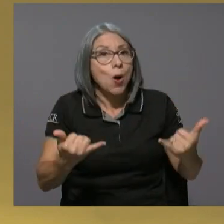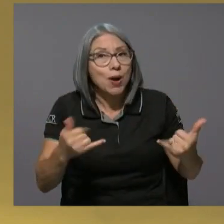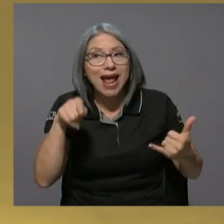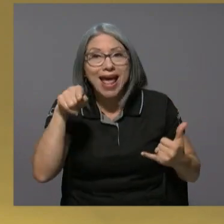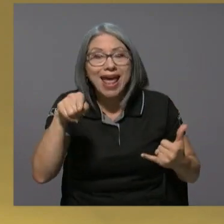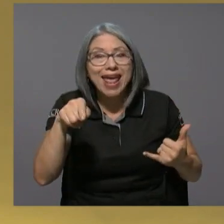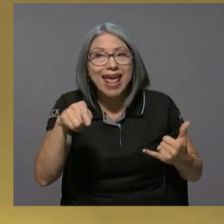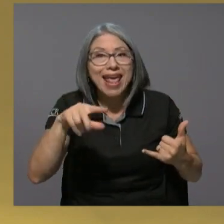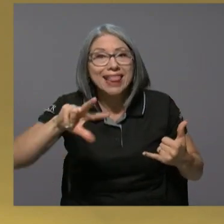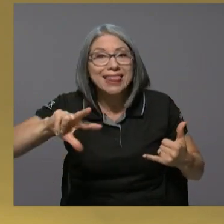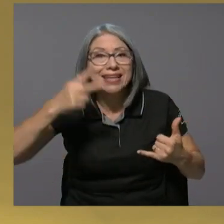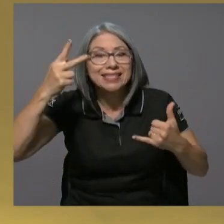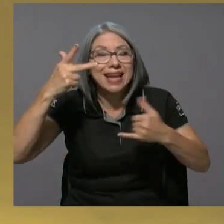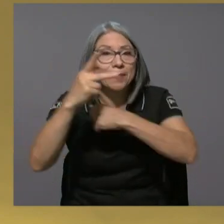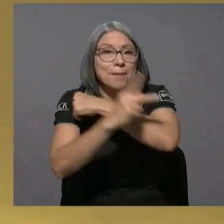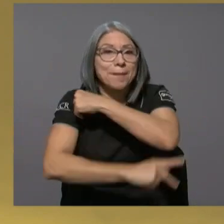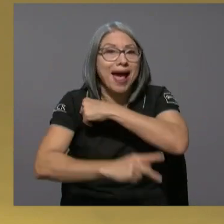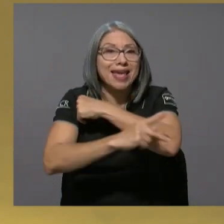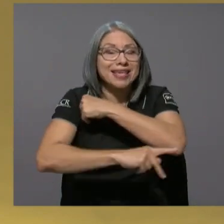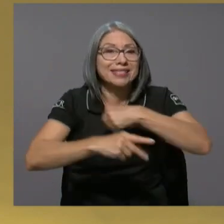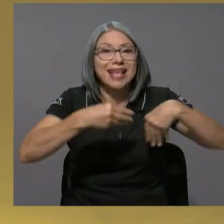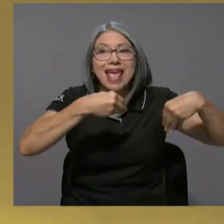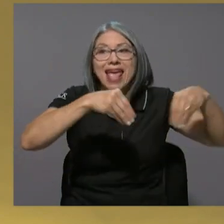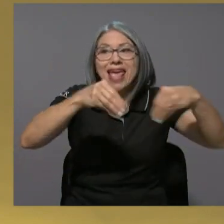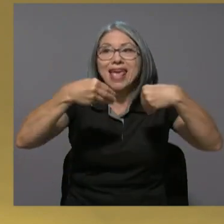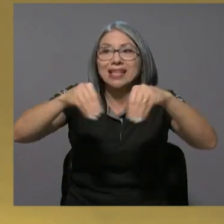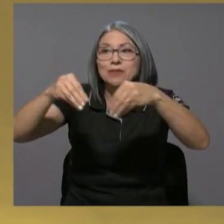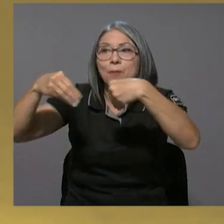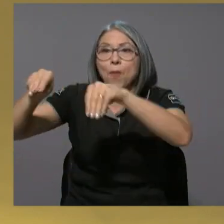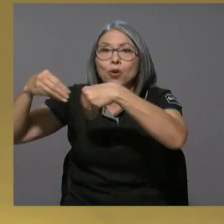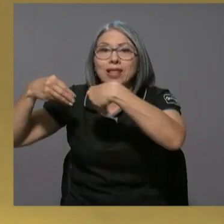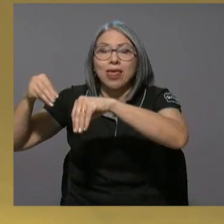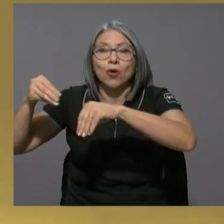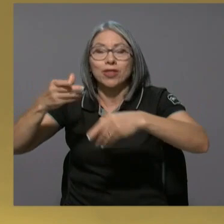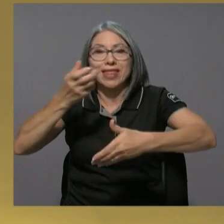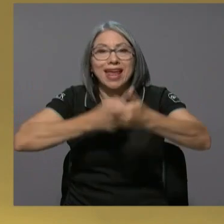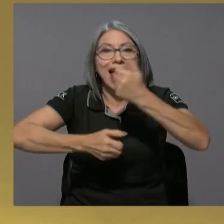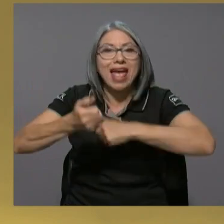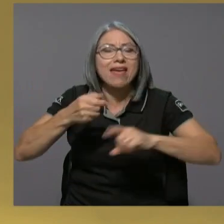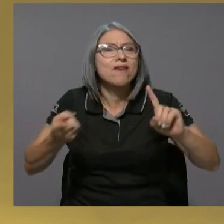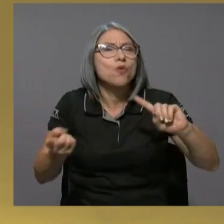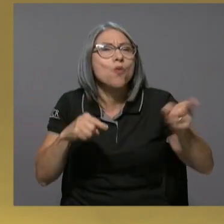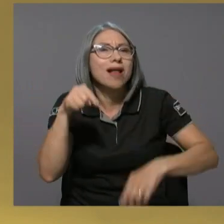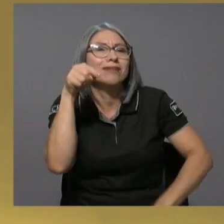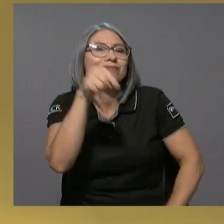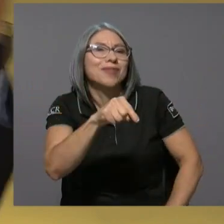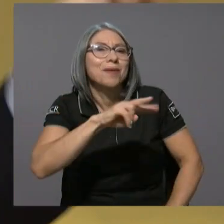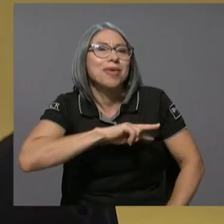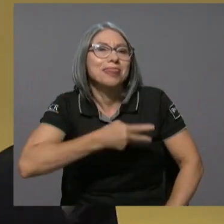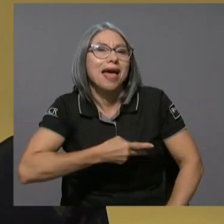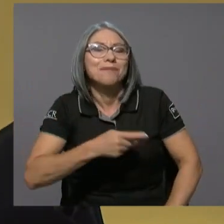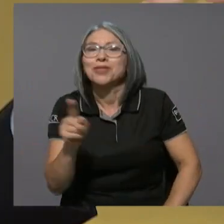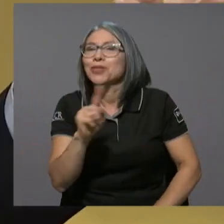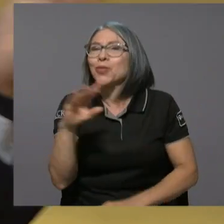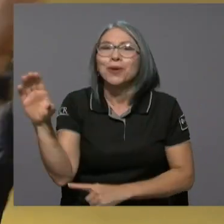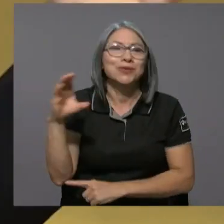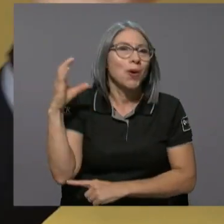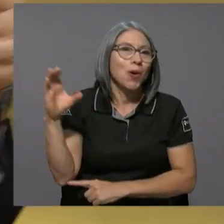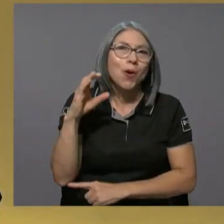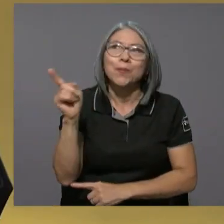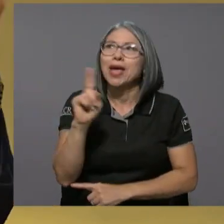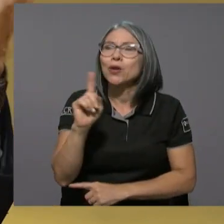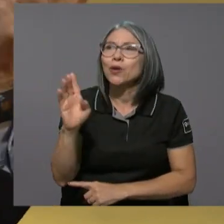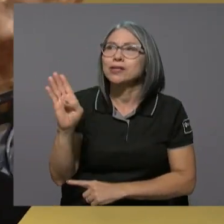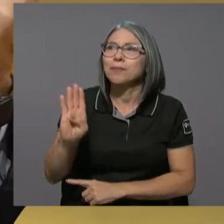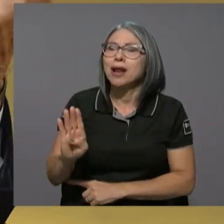de café, y esa no es la cosa más importante de Vietnam, es Vietnam. No es Colombia, no es Brasil. Bueno, Brasil